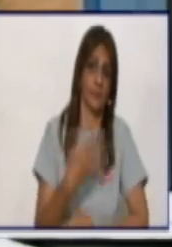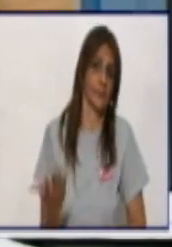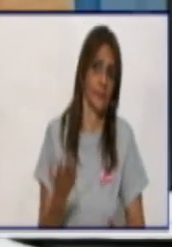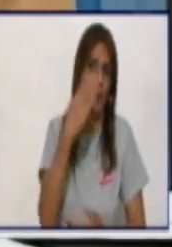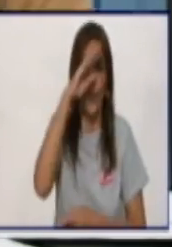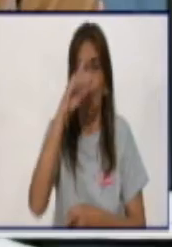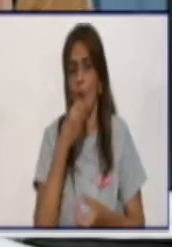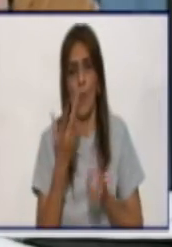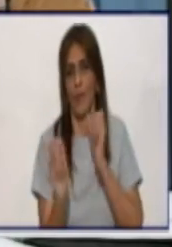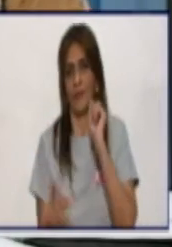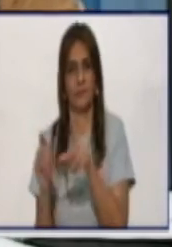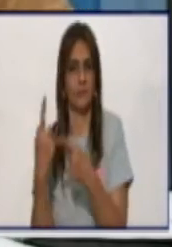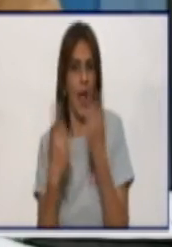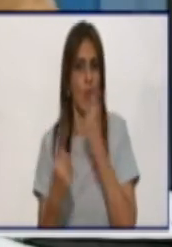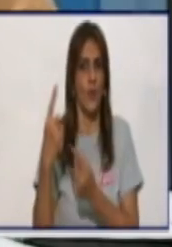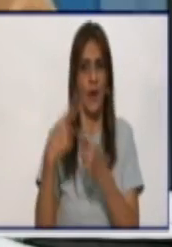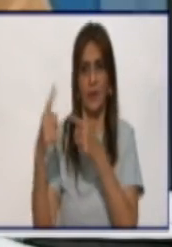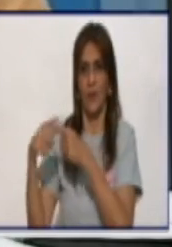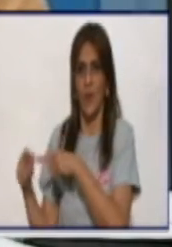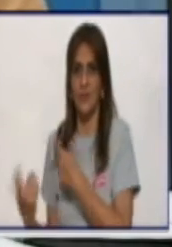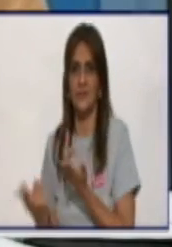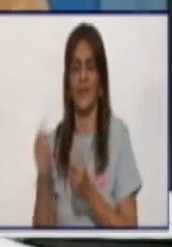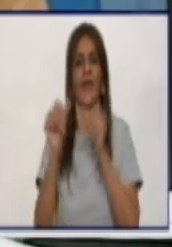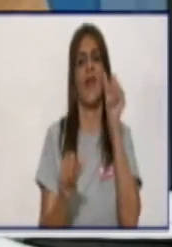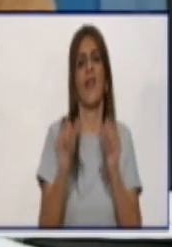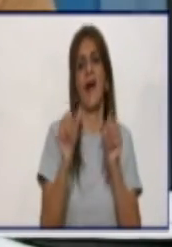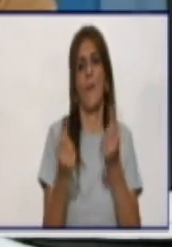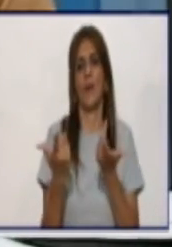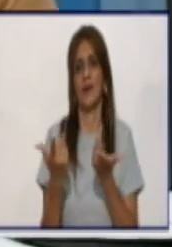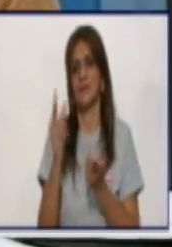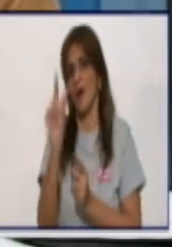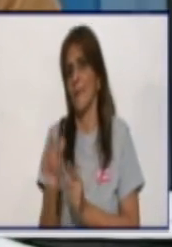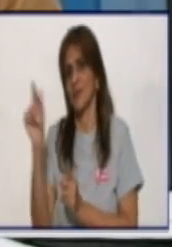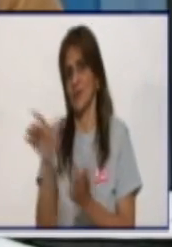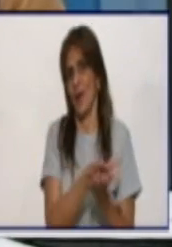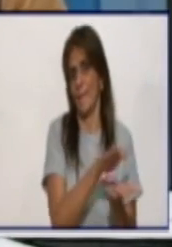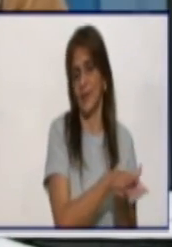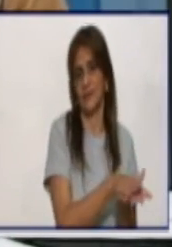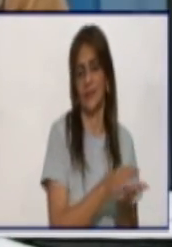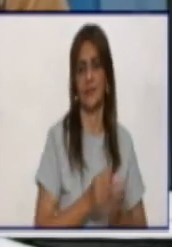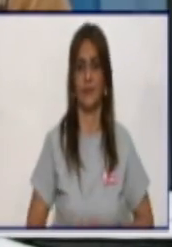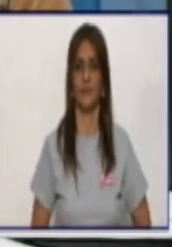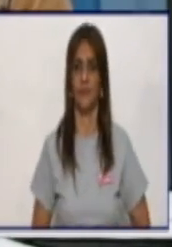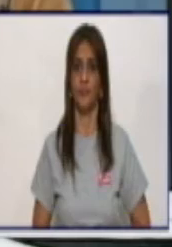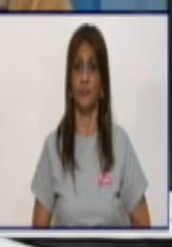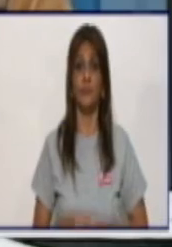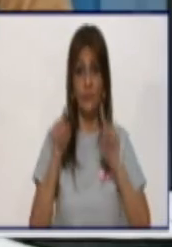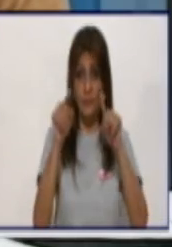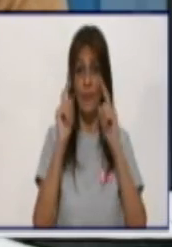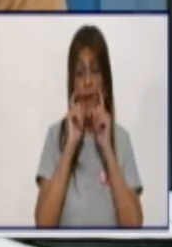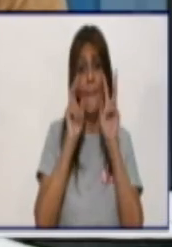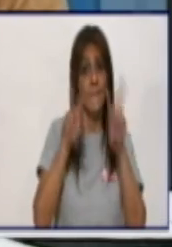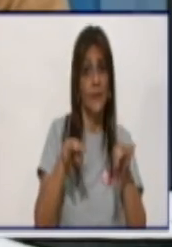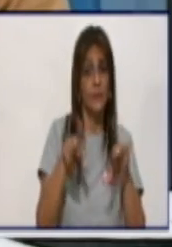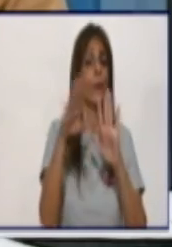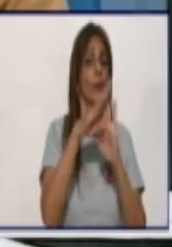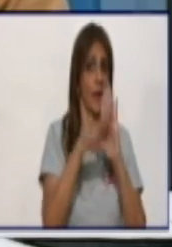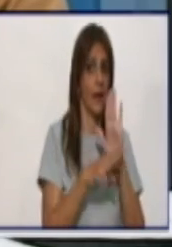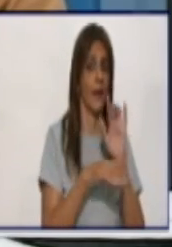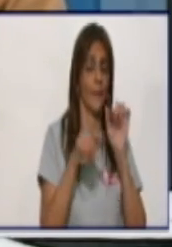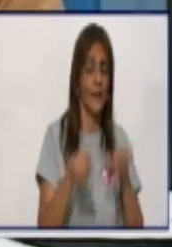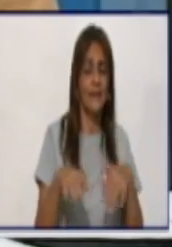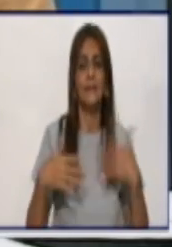doctora por su intervención como quiera que el programa da una panorámica a la inserción de granma